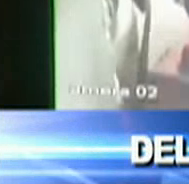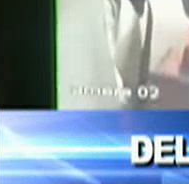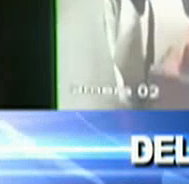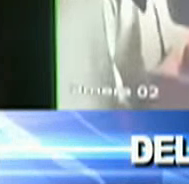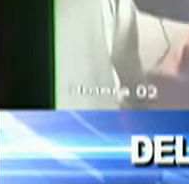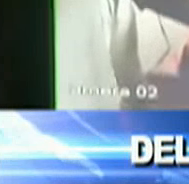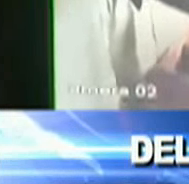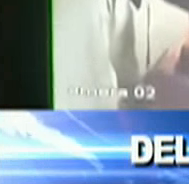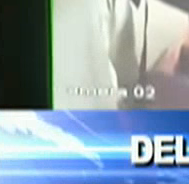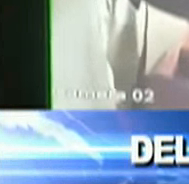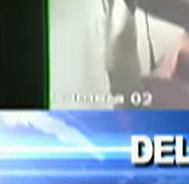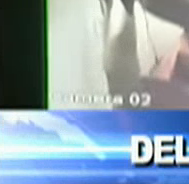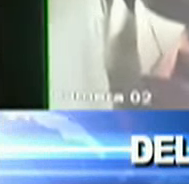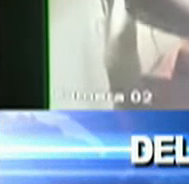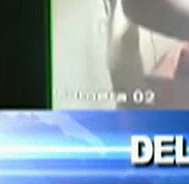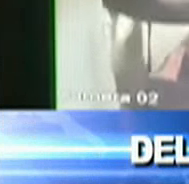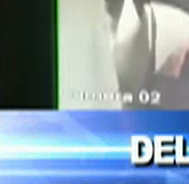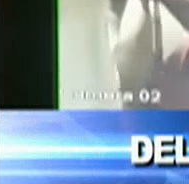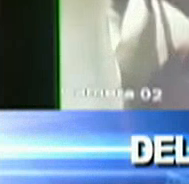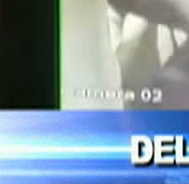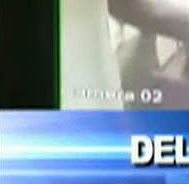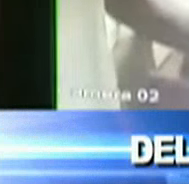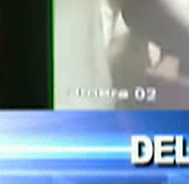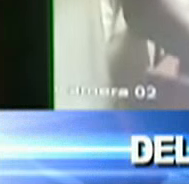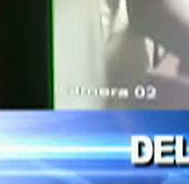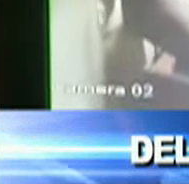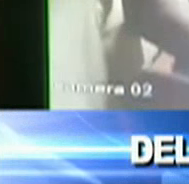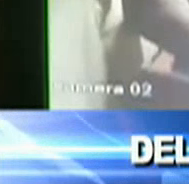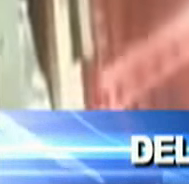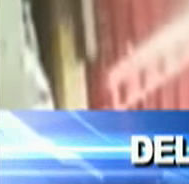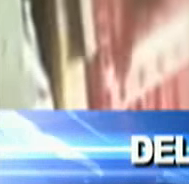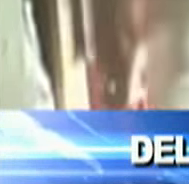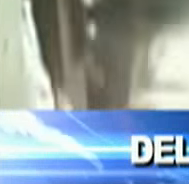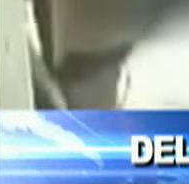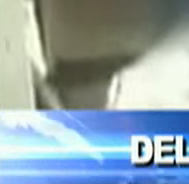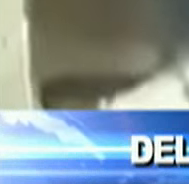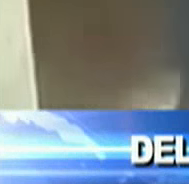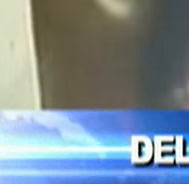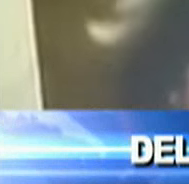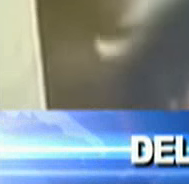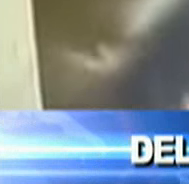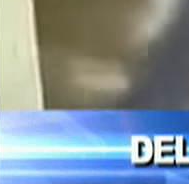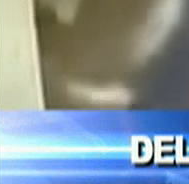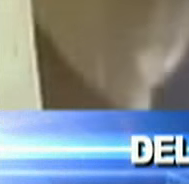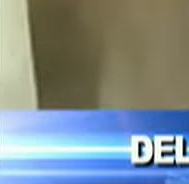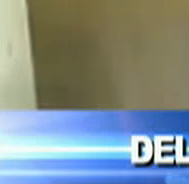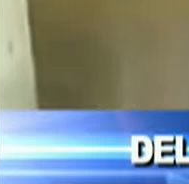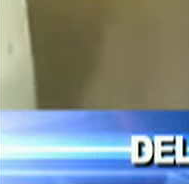Un par de delincuentes robaron en una tienda a pesar de que había mujeres y niños. Conozca dónde